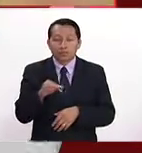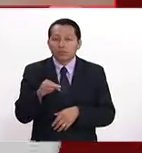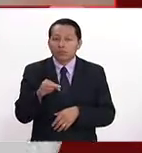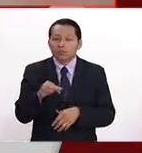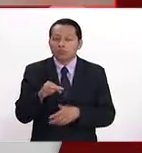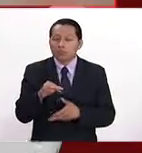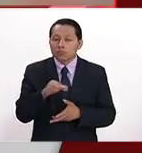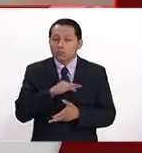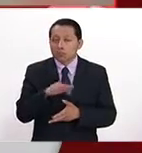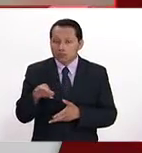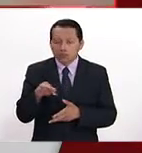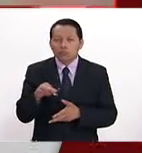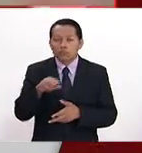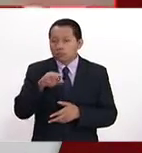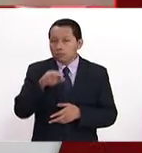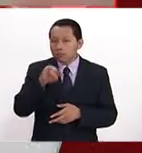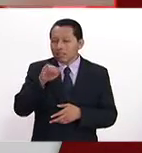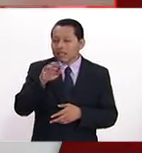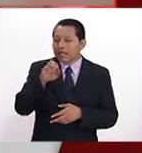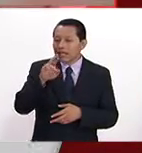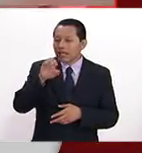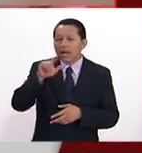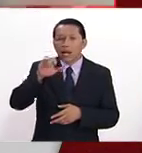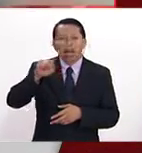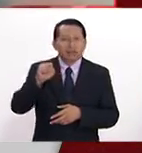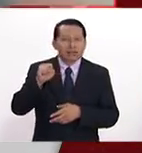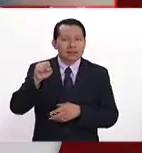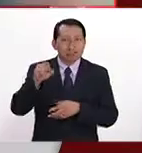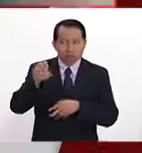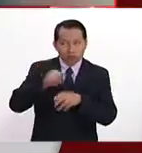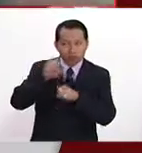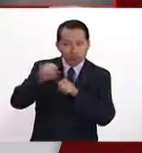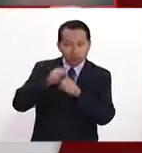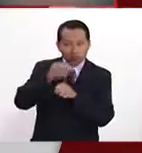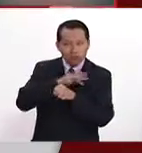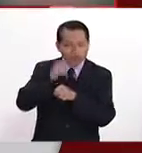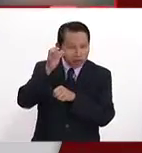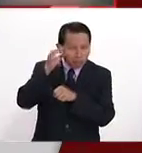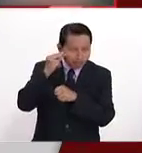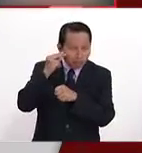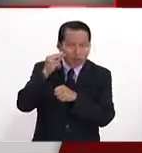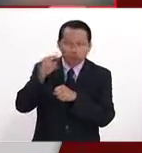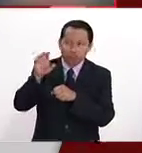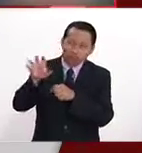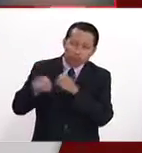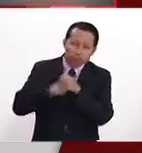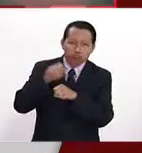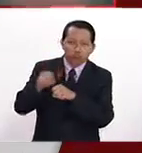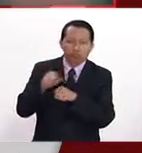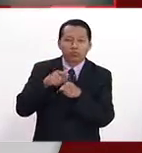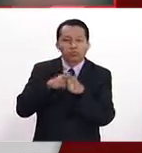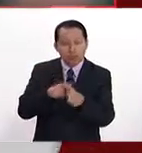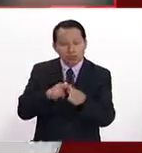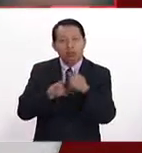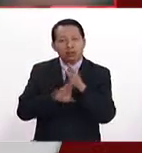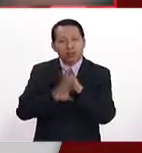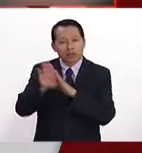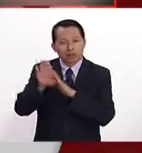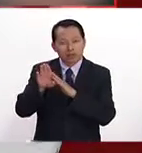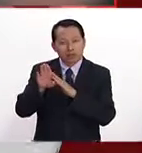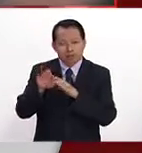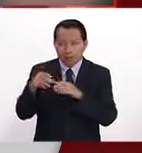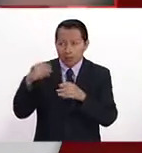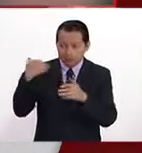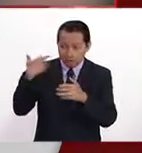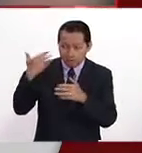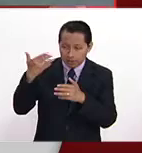recursos minerales muy importante para China, lo cual le permite mantener su crecimiento, que hasta el día de hoy ha